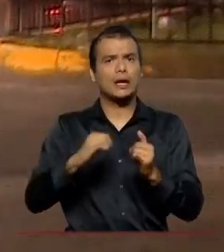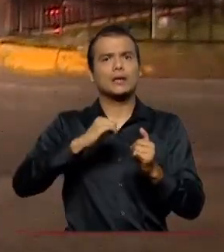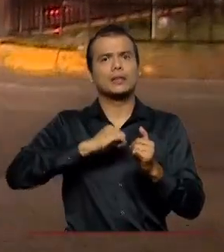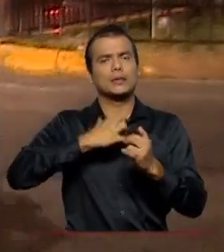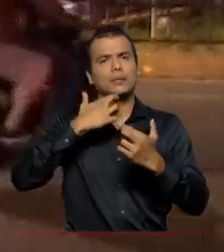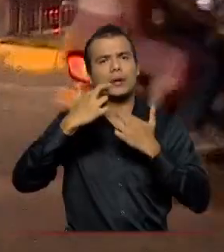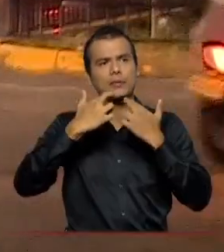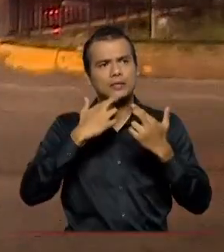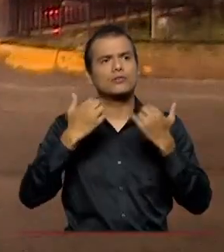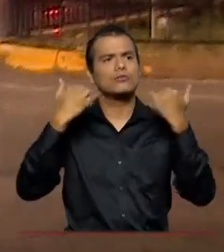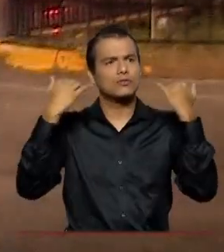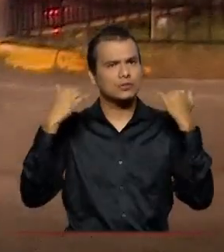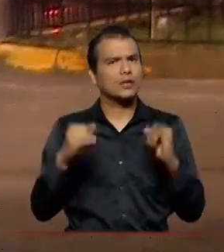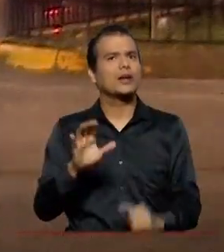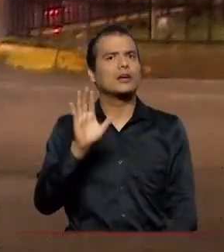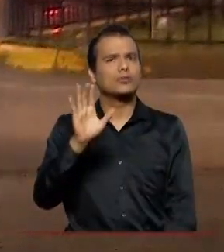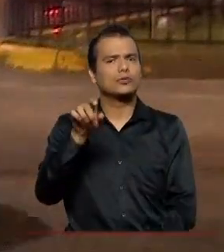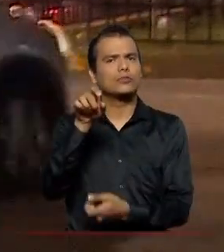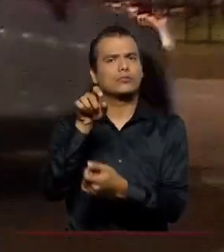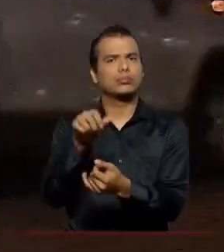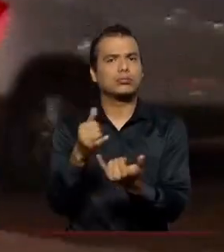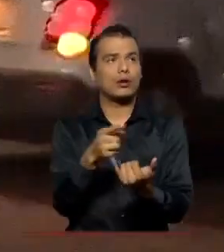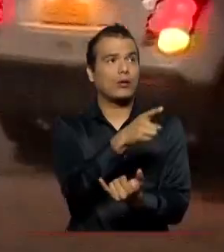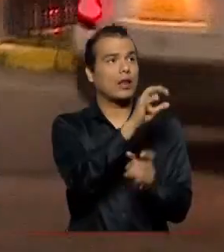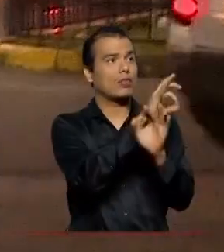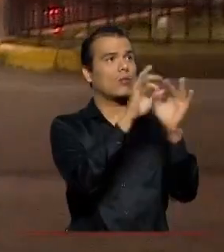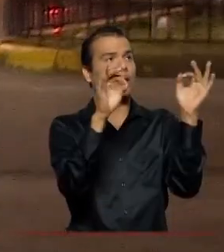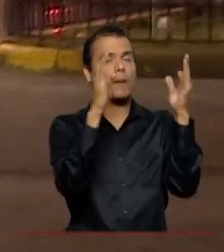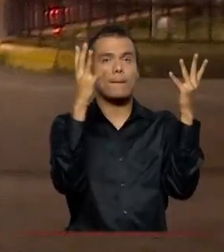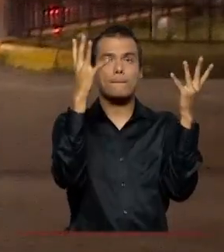inversiones quedan en stand-by por esta nulidad.